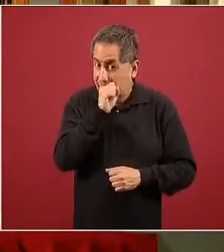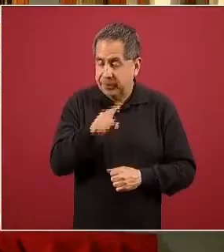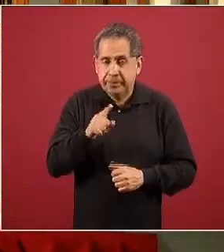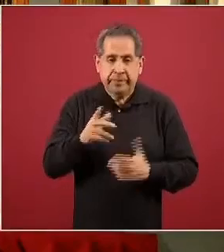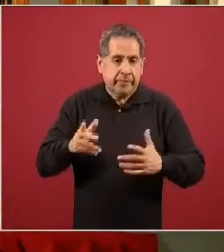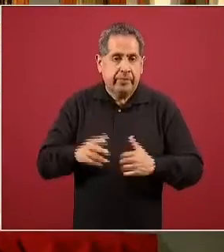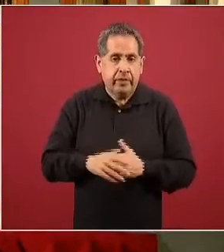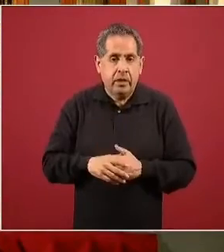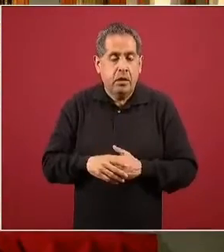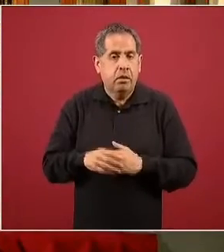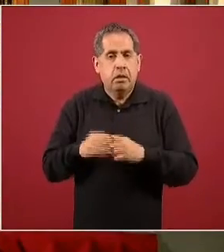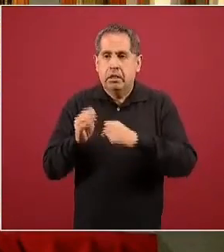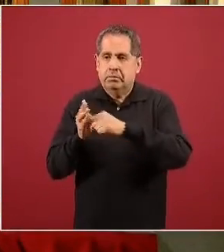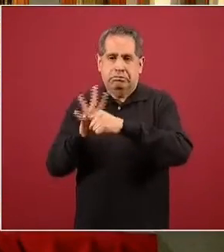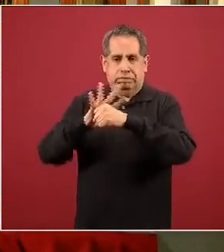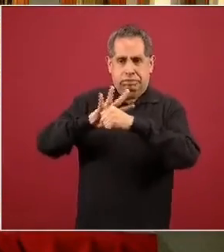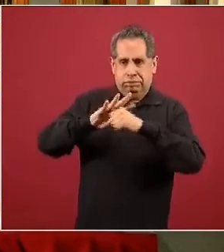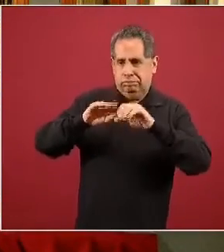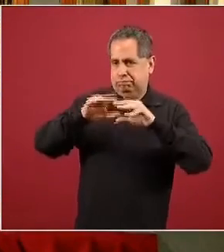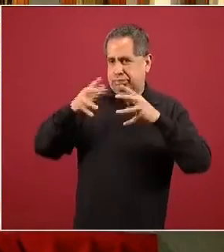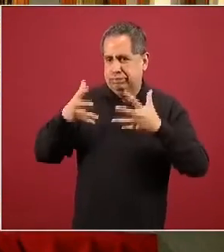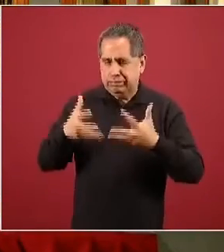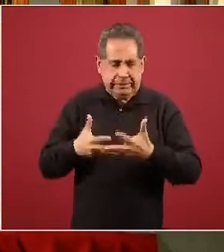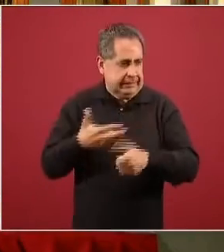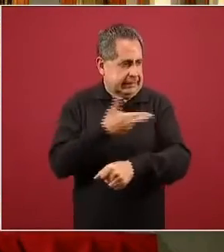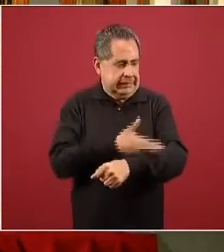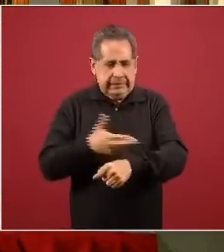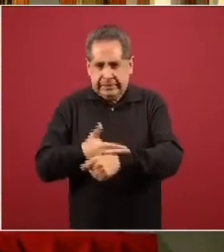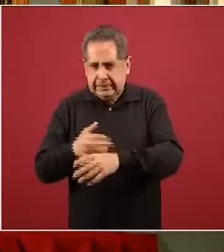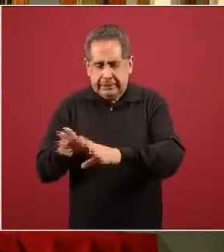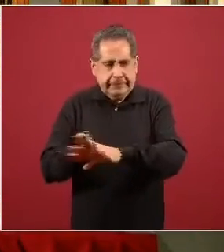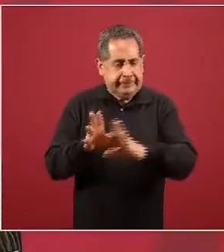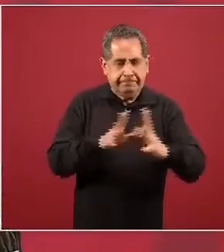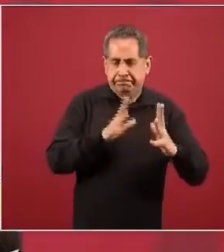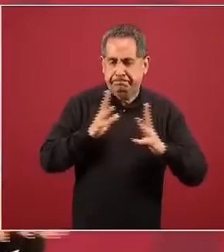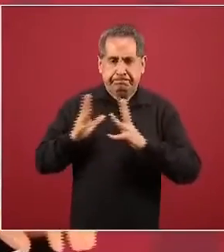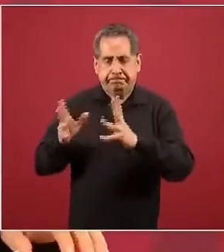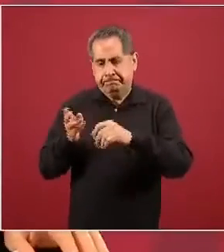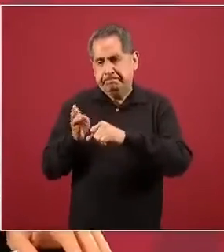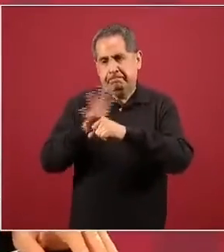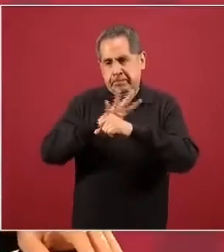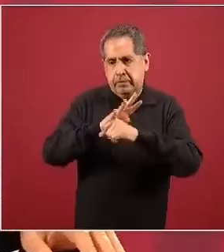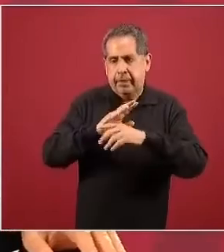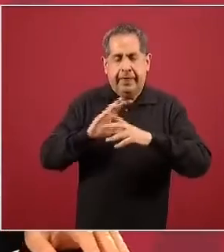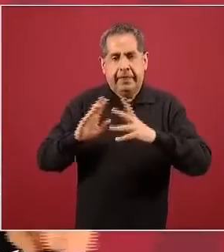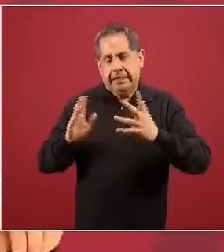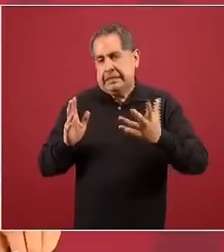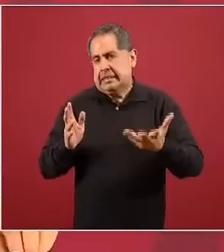Y por la pandemia, por las condiciones logísticas derivadas de